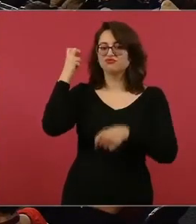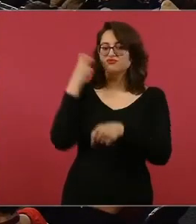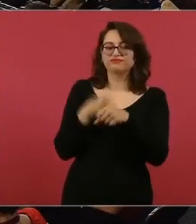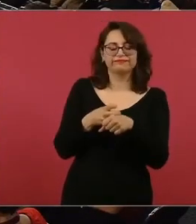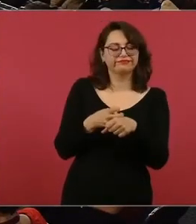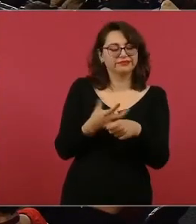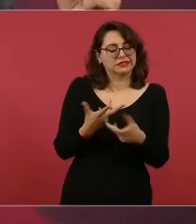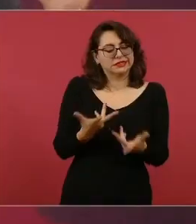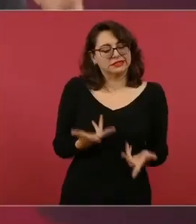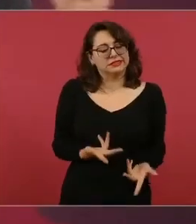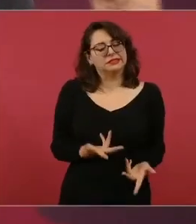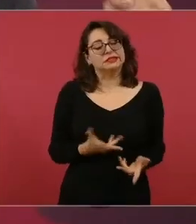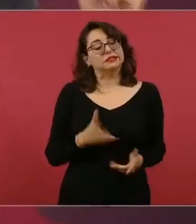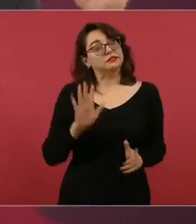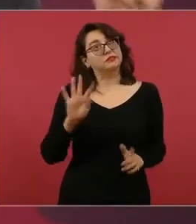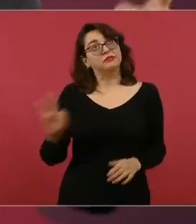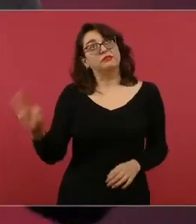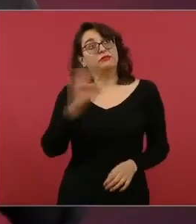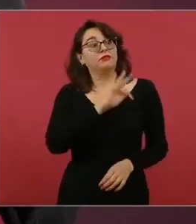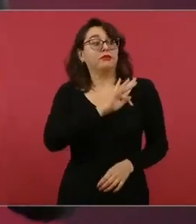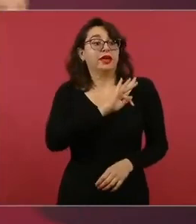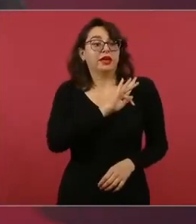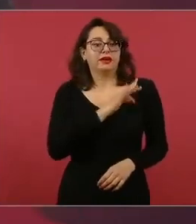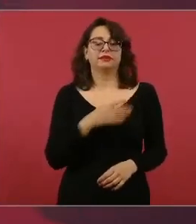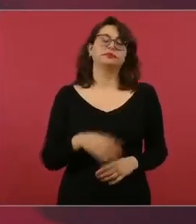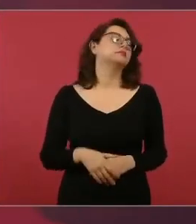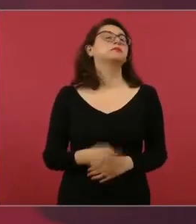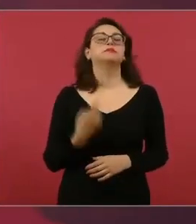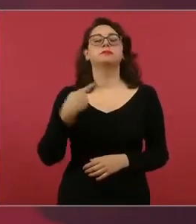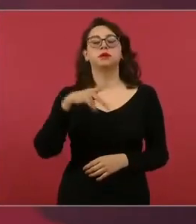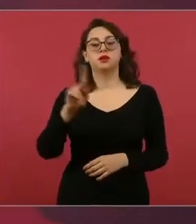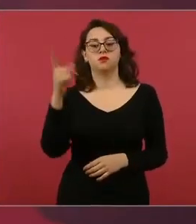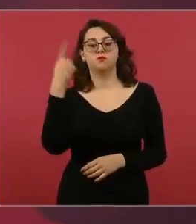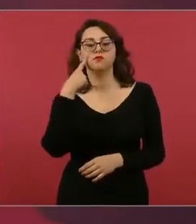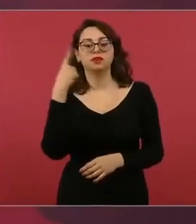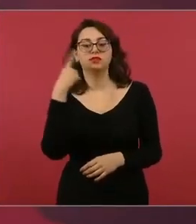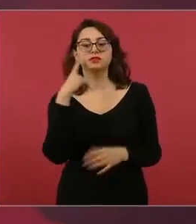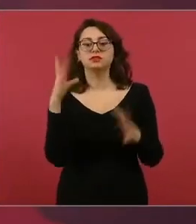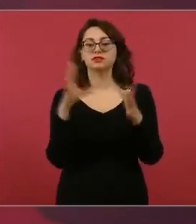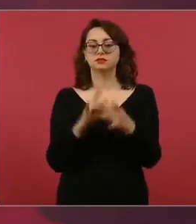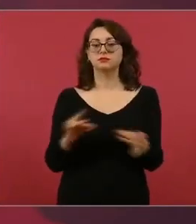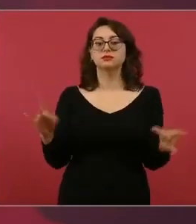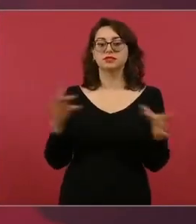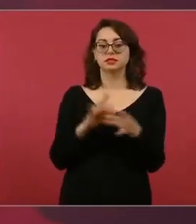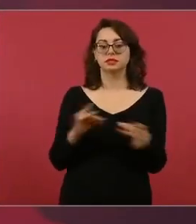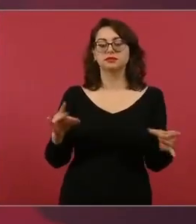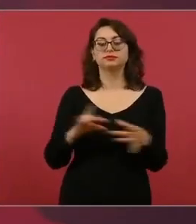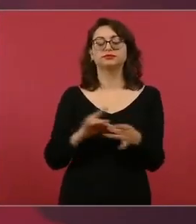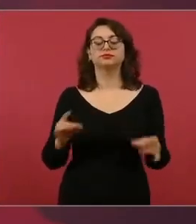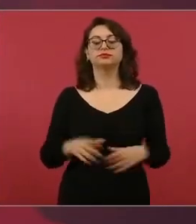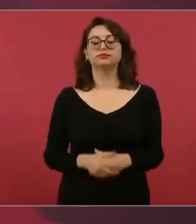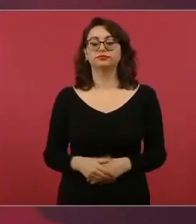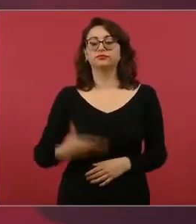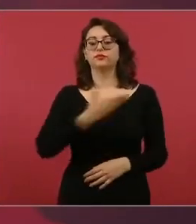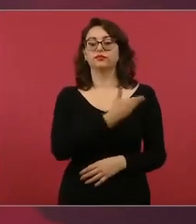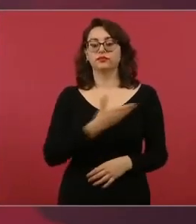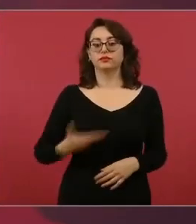Un concuño de Carlos Salinas, que llegó a ser secretario de Hacienda,